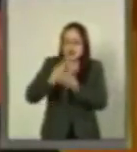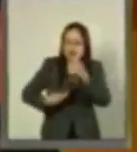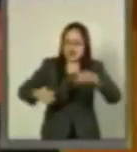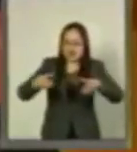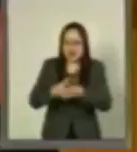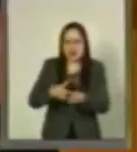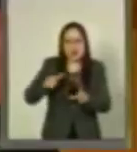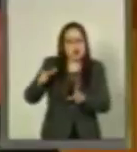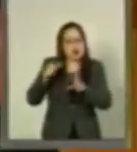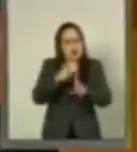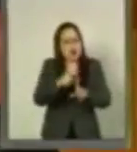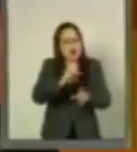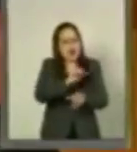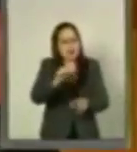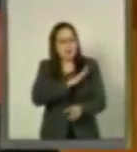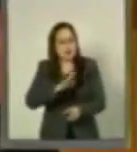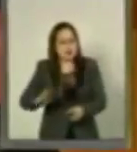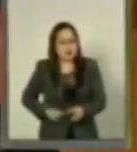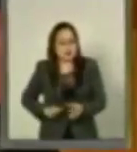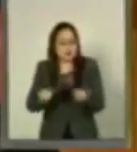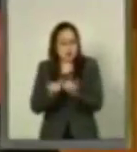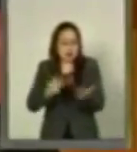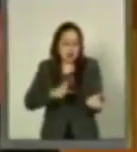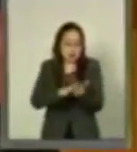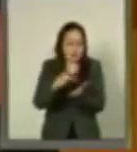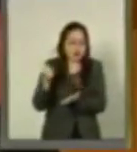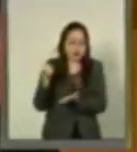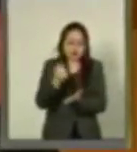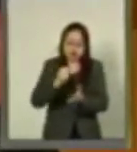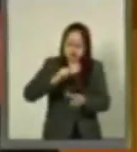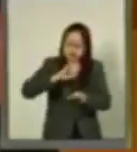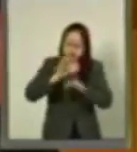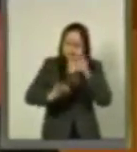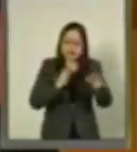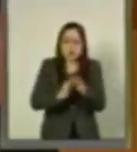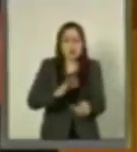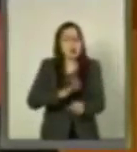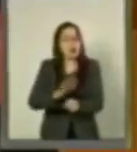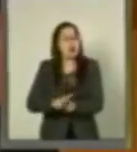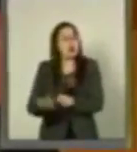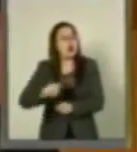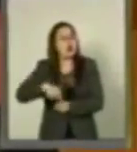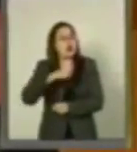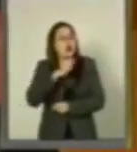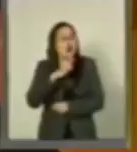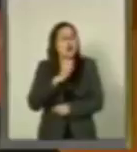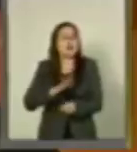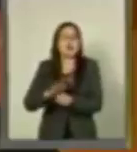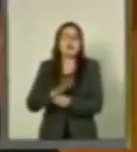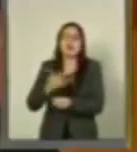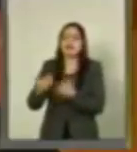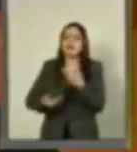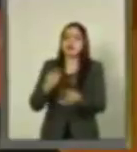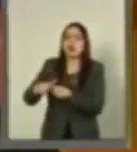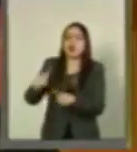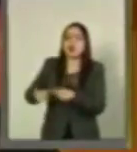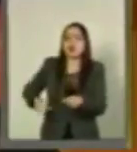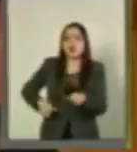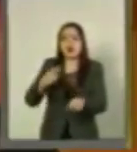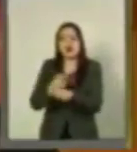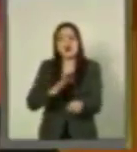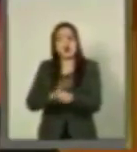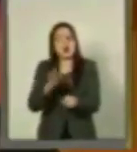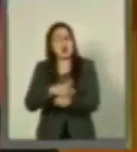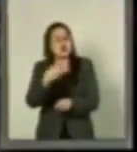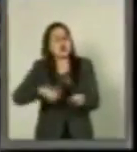garete a los municipios, sino que les apoye y consolide y no los ponga servilmente bajo la conducción del gobernador,